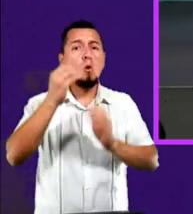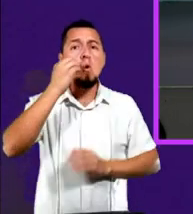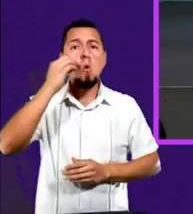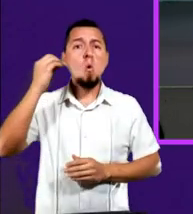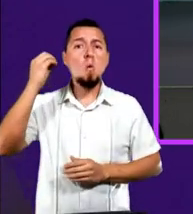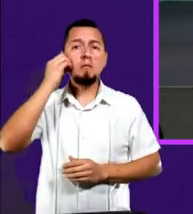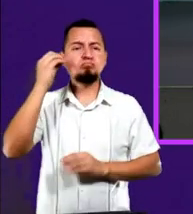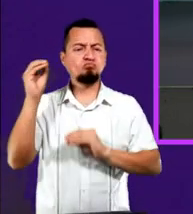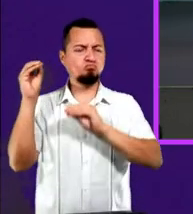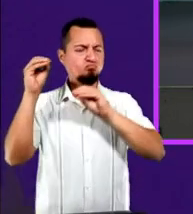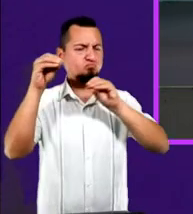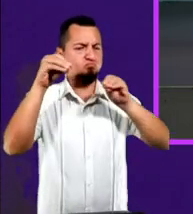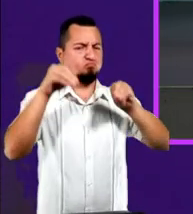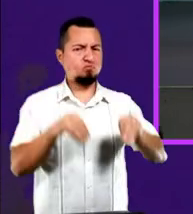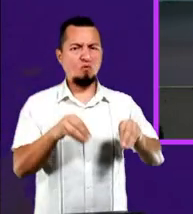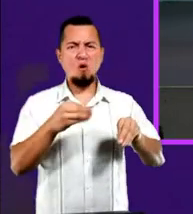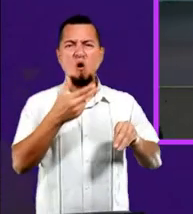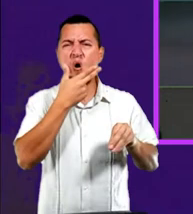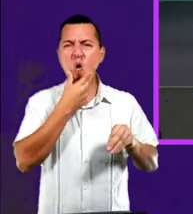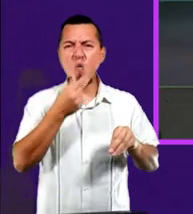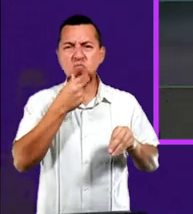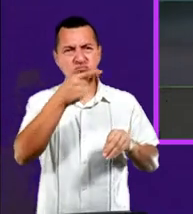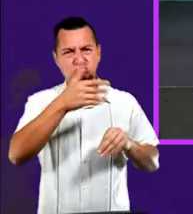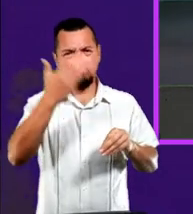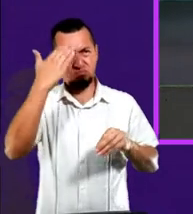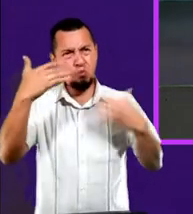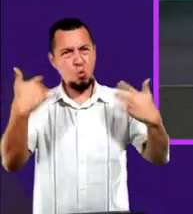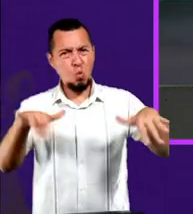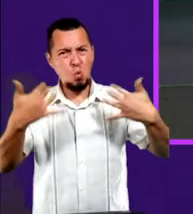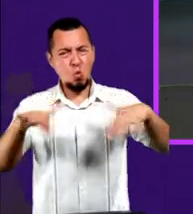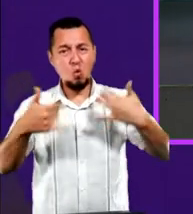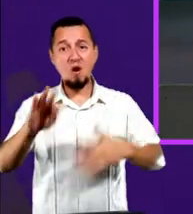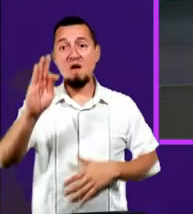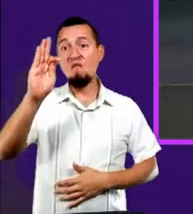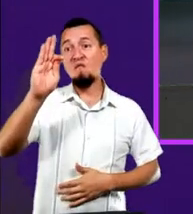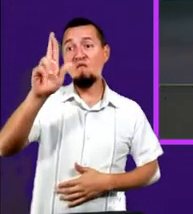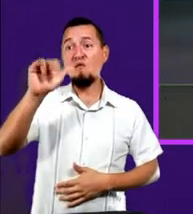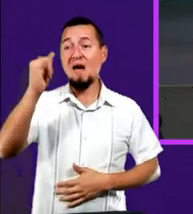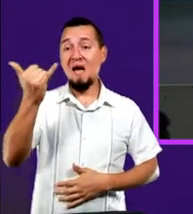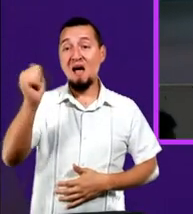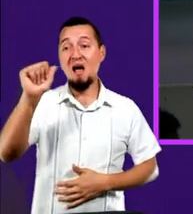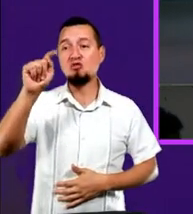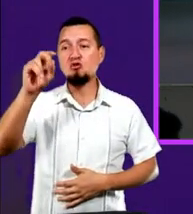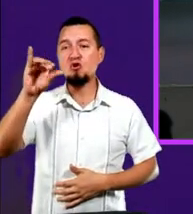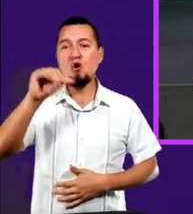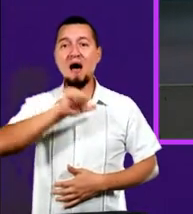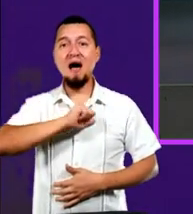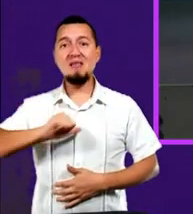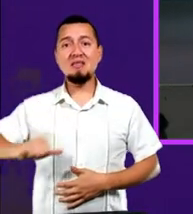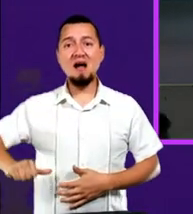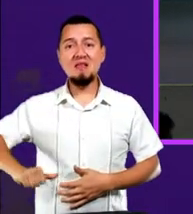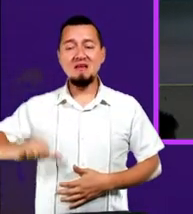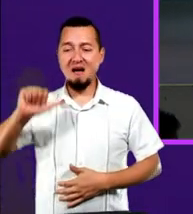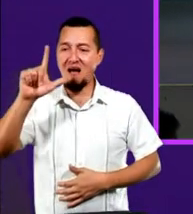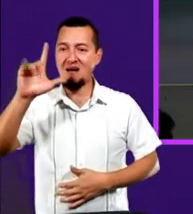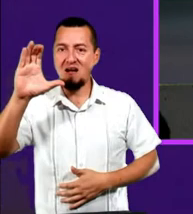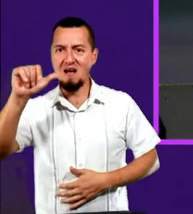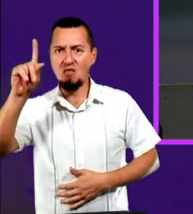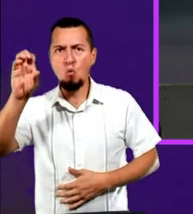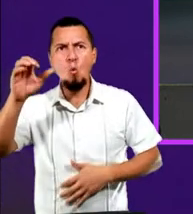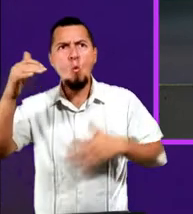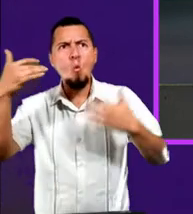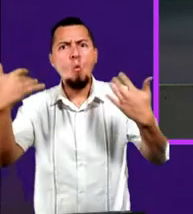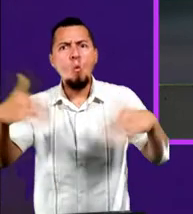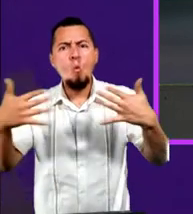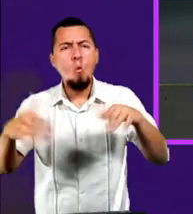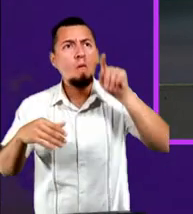Fray Antonio Alcalde. ¿Qué hizo él? En resumen, un hospital en San Miguel de Belén, que hoy